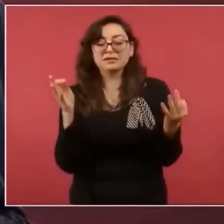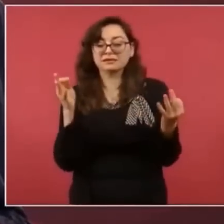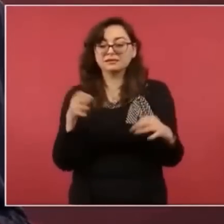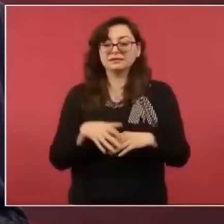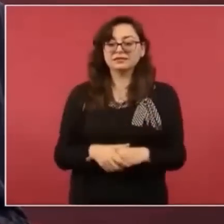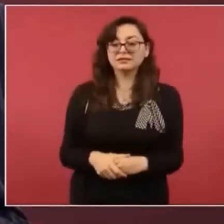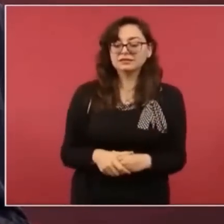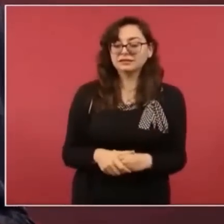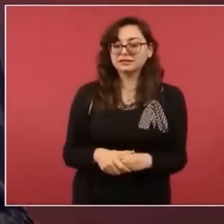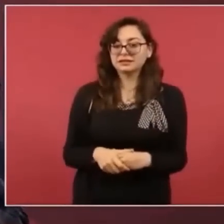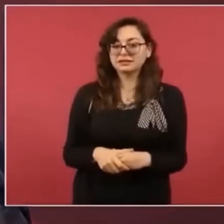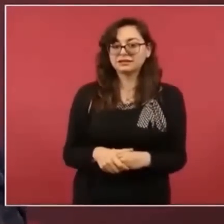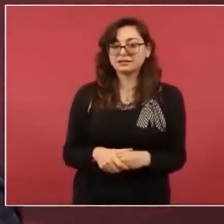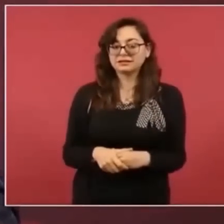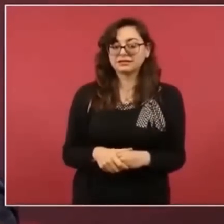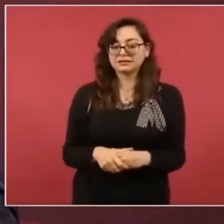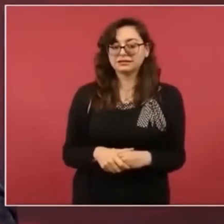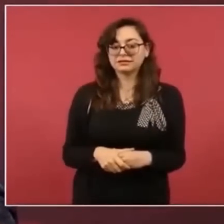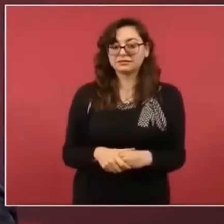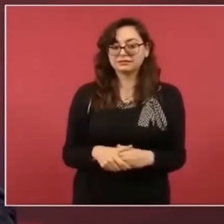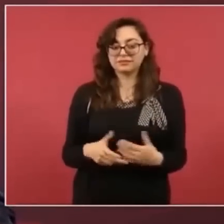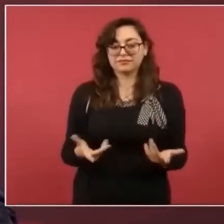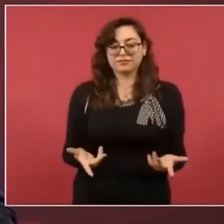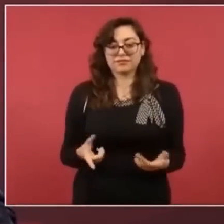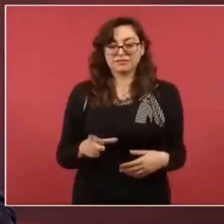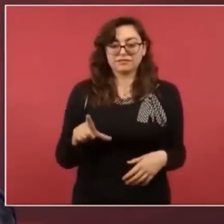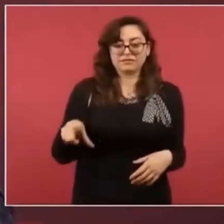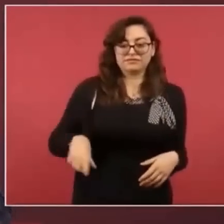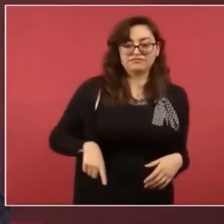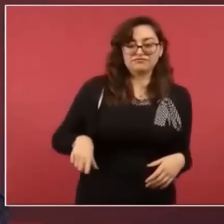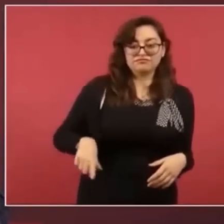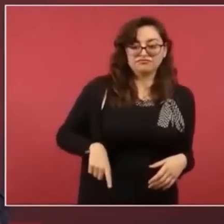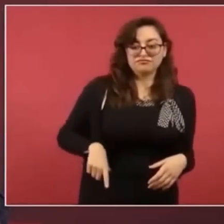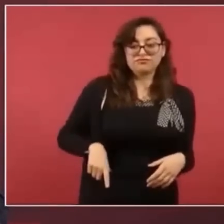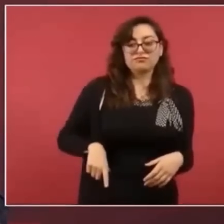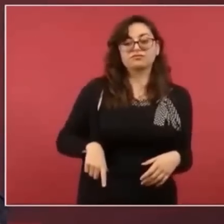y los vínculos de gobierno a gobierno